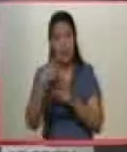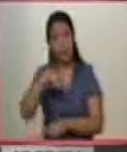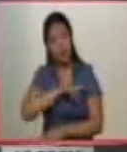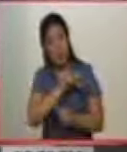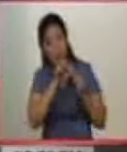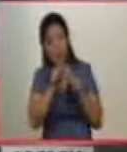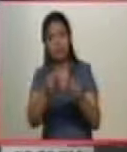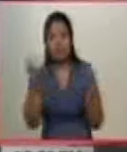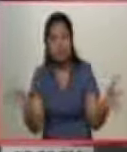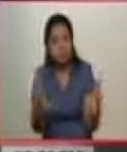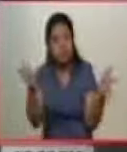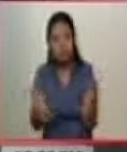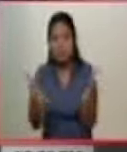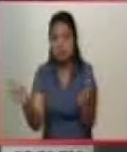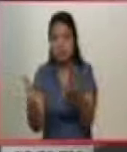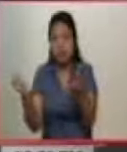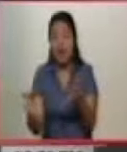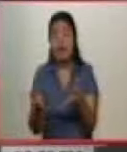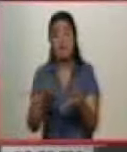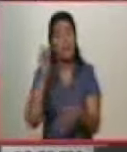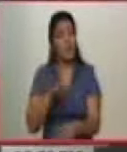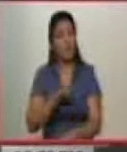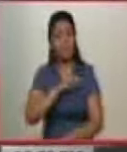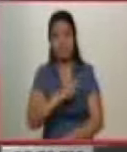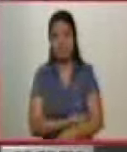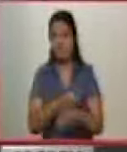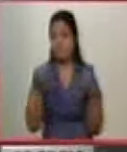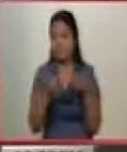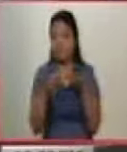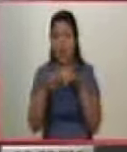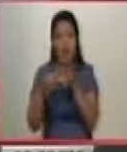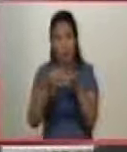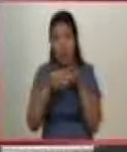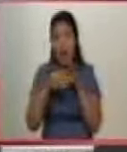vamos a seguir fomentando, vamos a la consolidación de nuestros equipos en cada institución educativa.